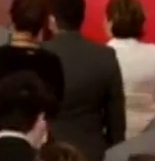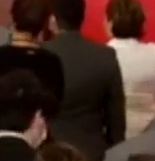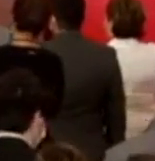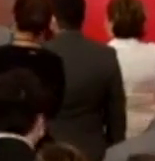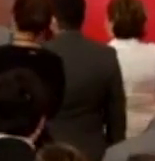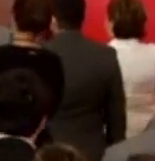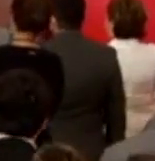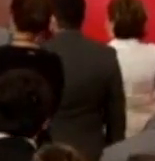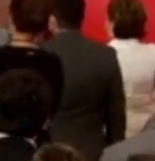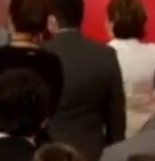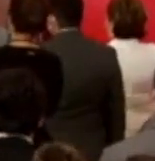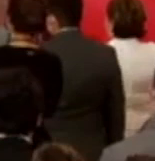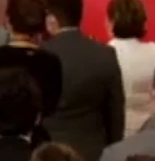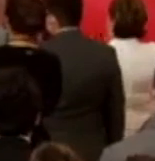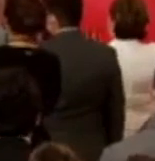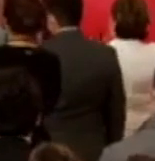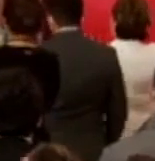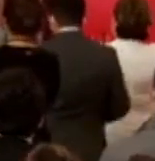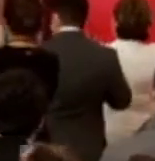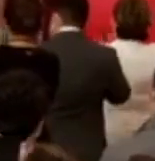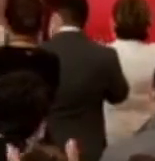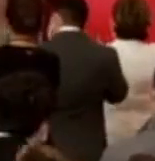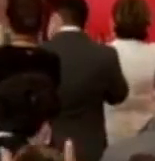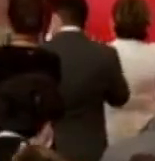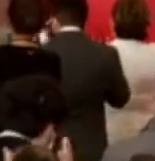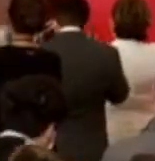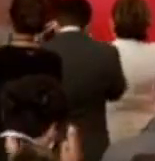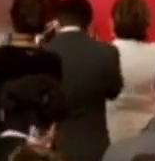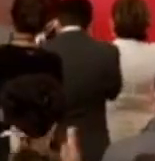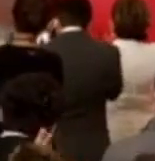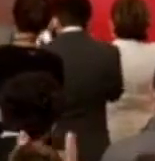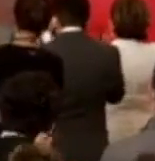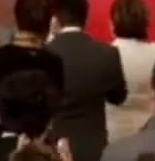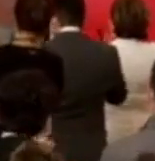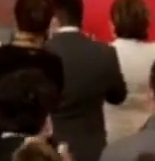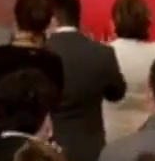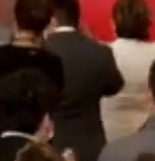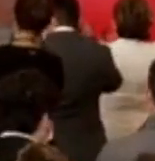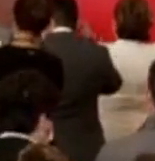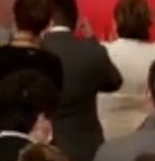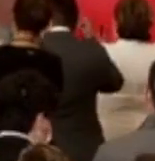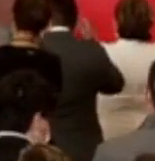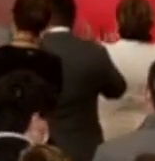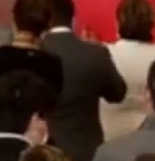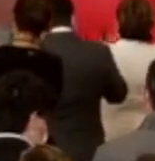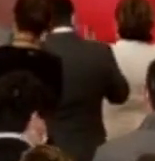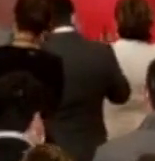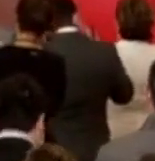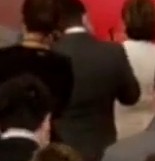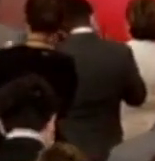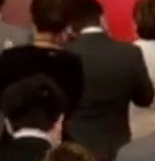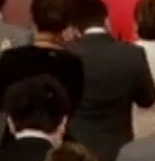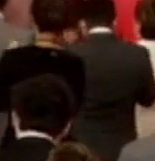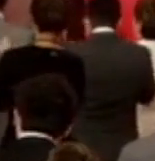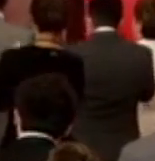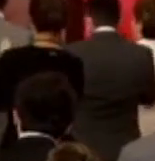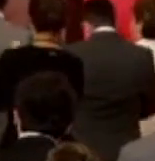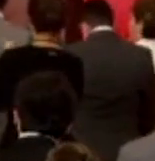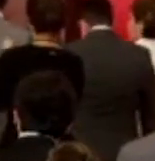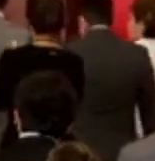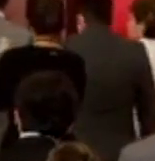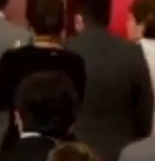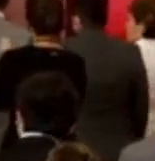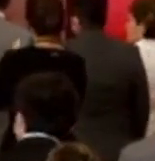tras gobernar Zacatecas en el quinquenio de 2016 a 2021. El gobernador David Monreal Ávila nació el